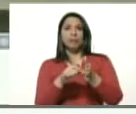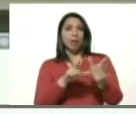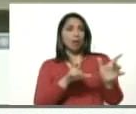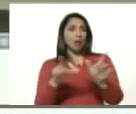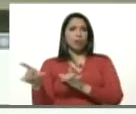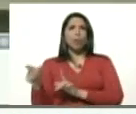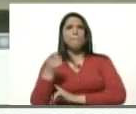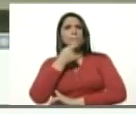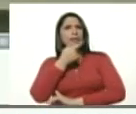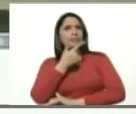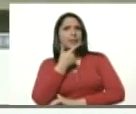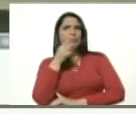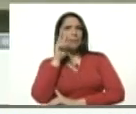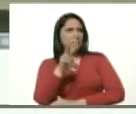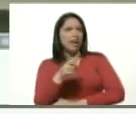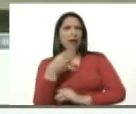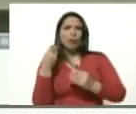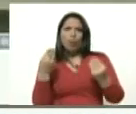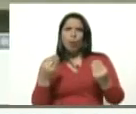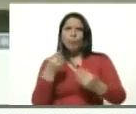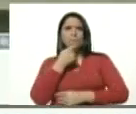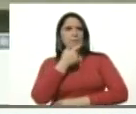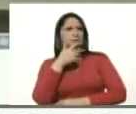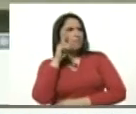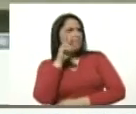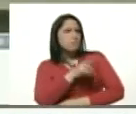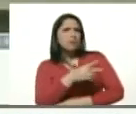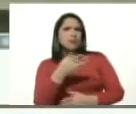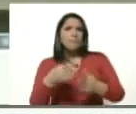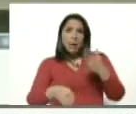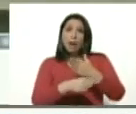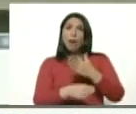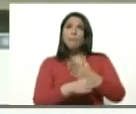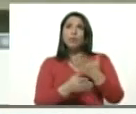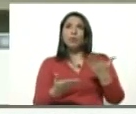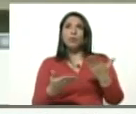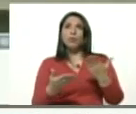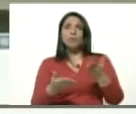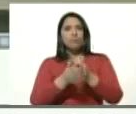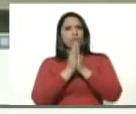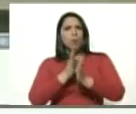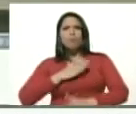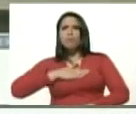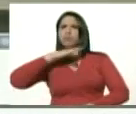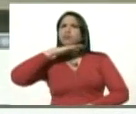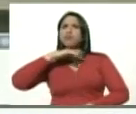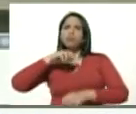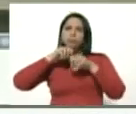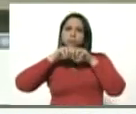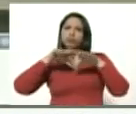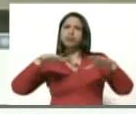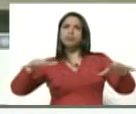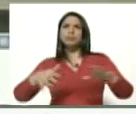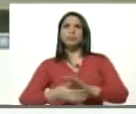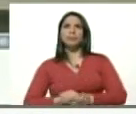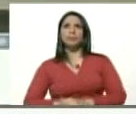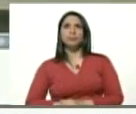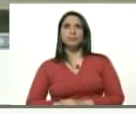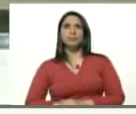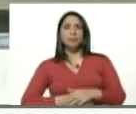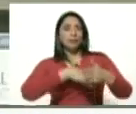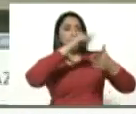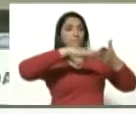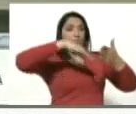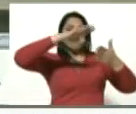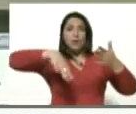una belleza. ¿Ustedes lo vieron? Es una belleza. Vamos a llenar y multiplicar el